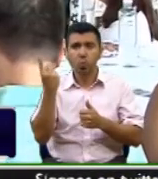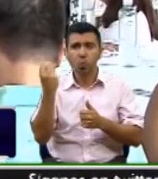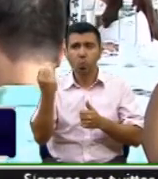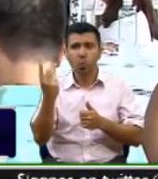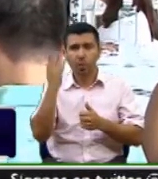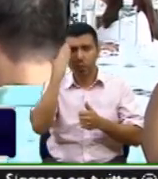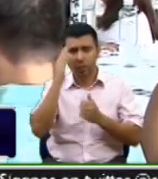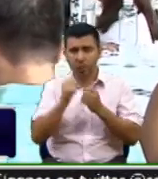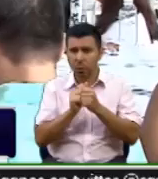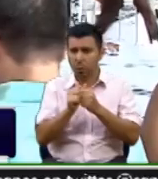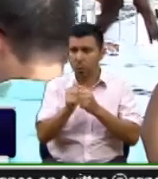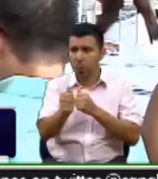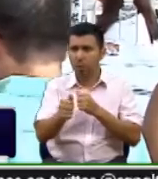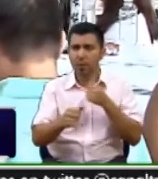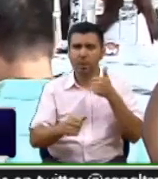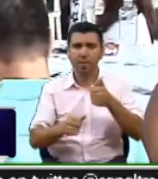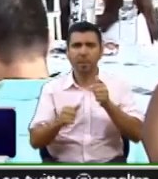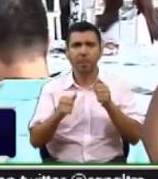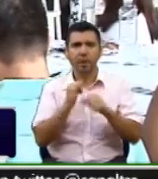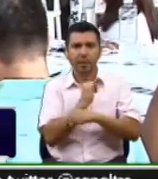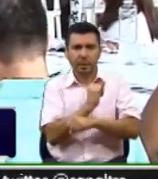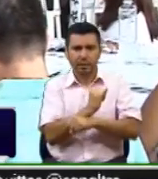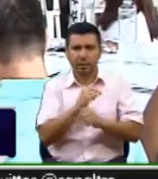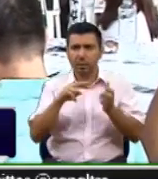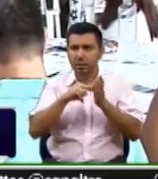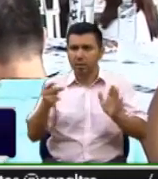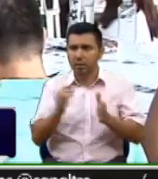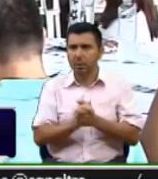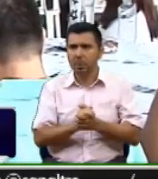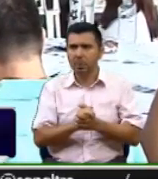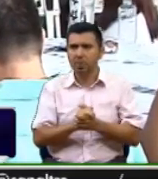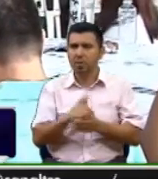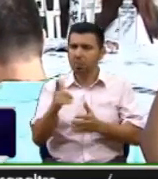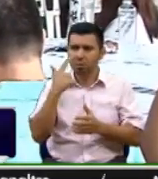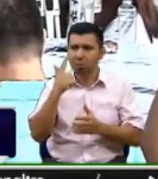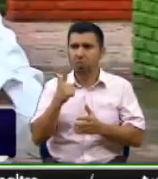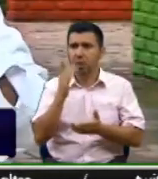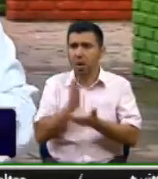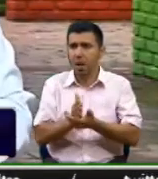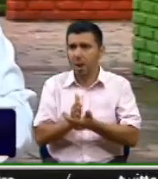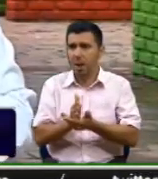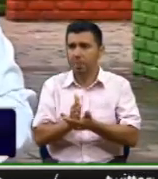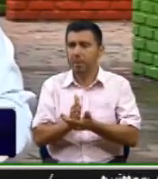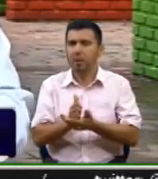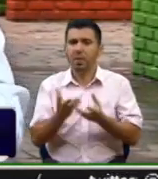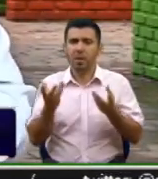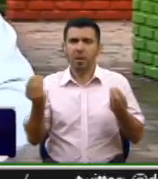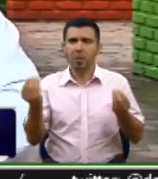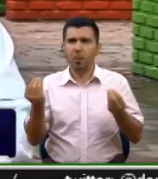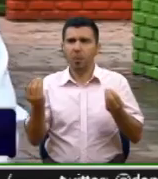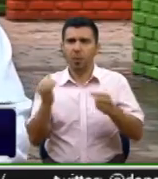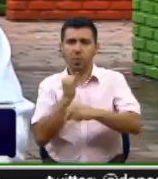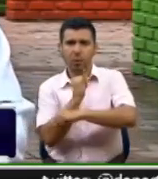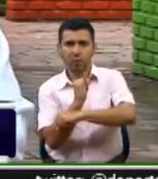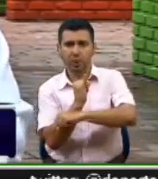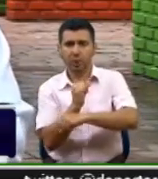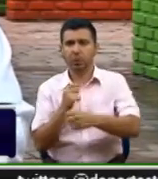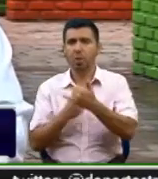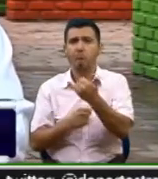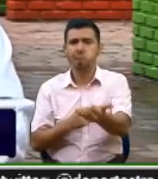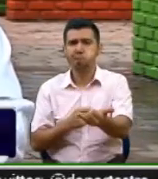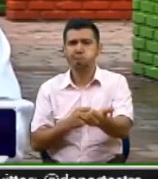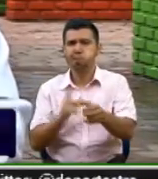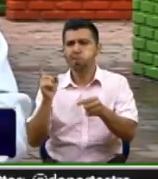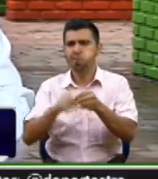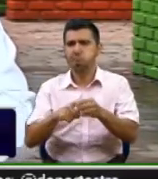que ha conseguido el Instituto Técnico Nacional de Comercio. Por lo menos la mitad de los estudiantes de este instituto están en estos momentos